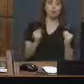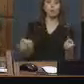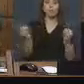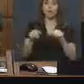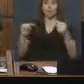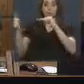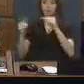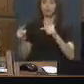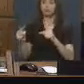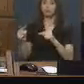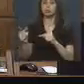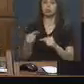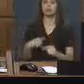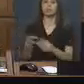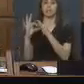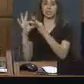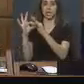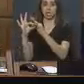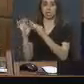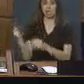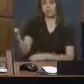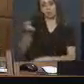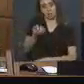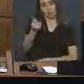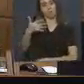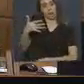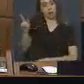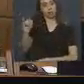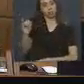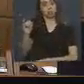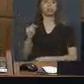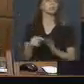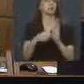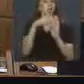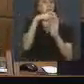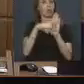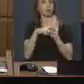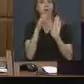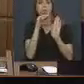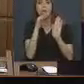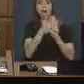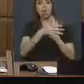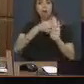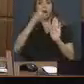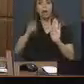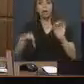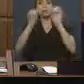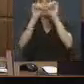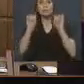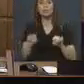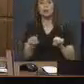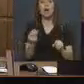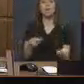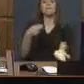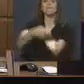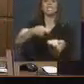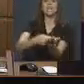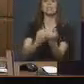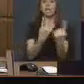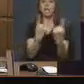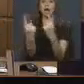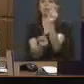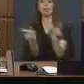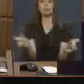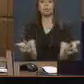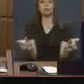esa discusión. Lo agradecemos y valoramos. Pero este proyecto no elimina del sistema los mecanismos de financiamiento individual ni